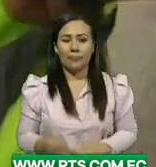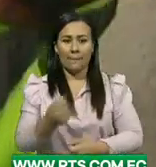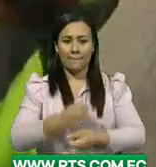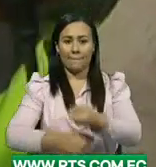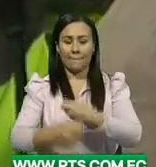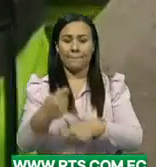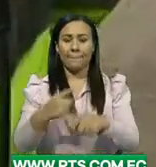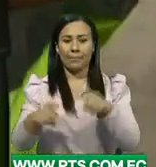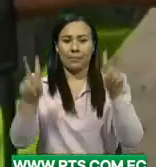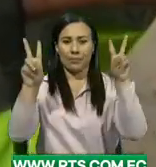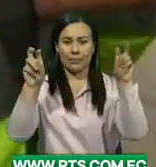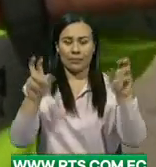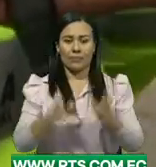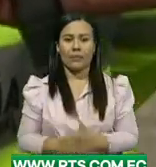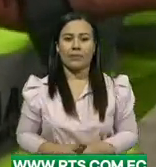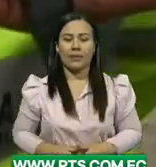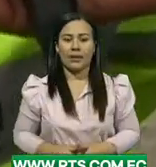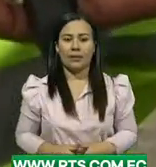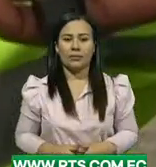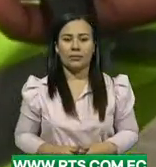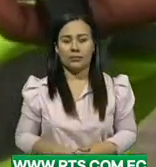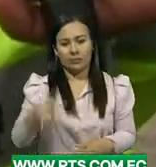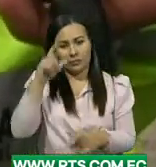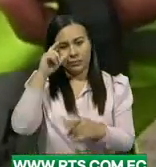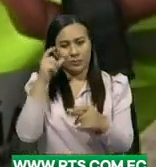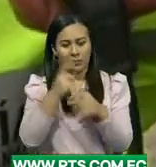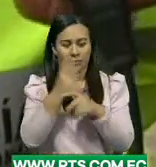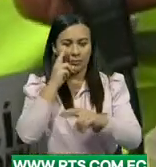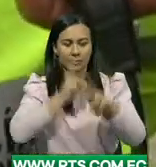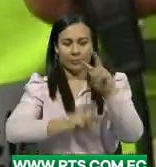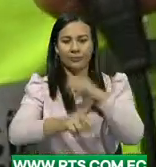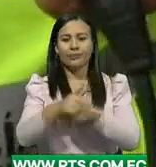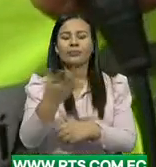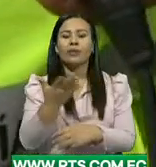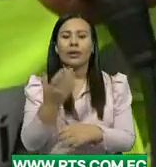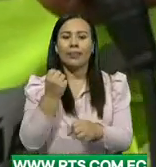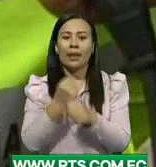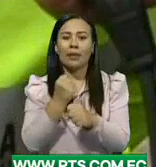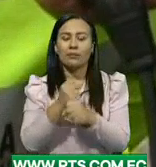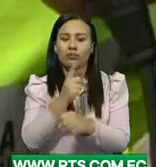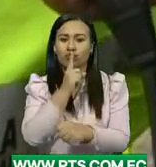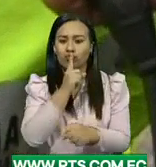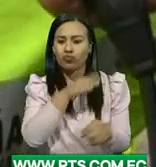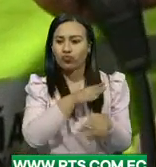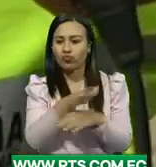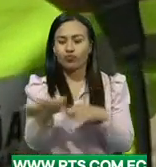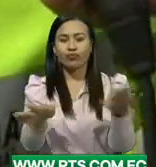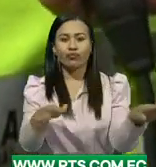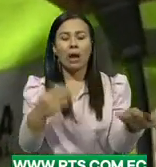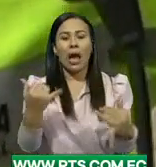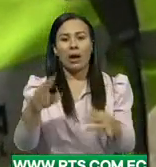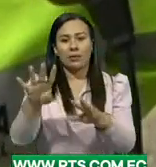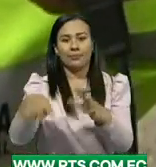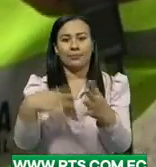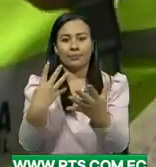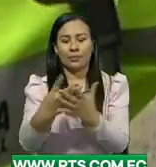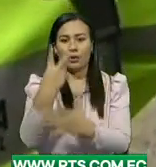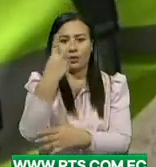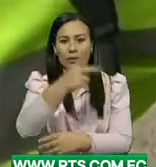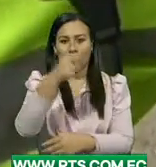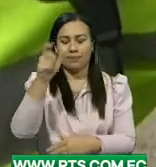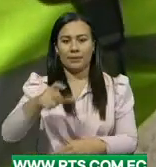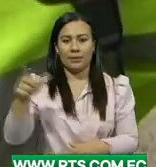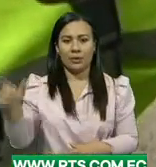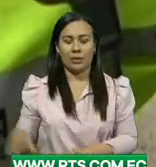de sustancias catalogadas sujetas a fiscalización. Producto de este operativo se ha procedido a la aprehensión de dos